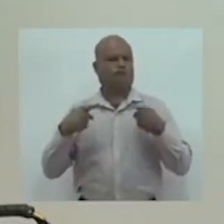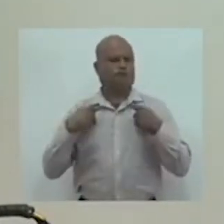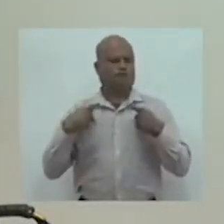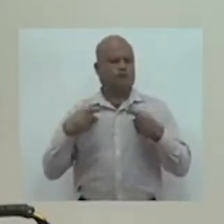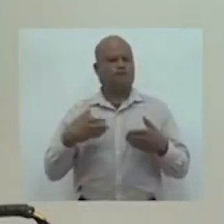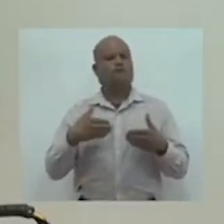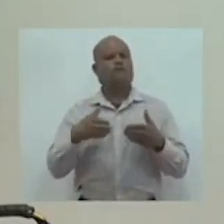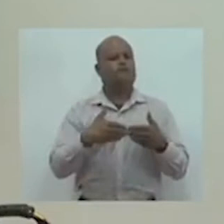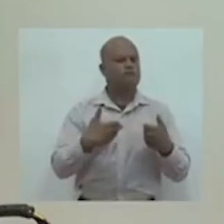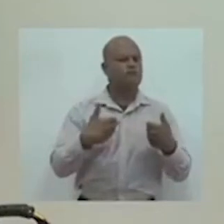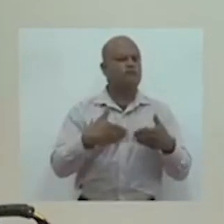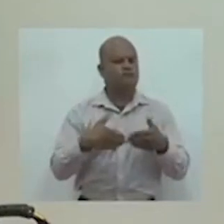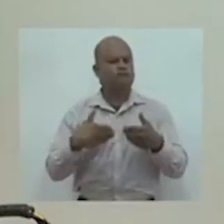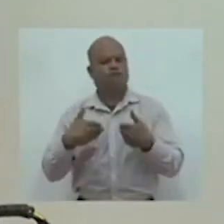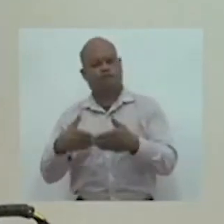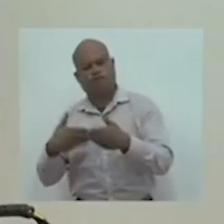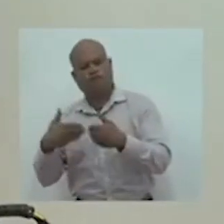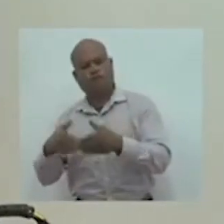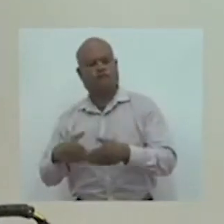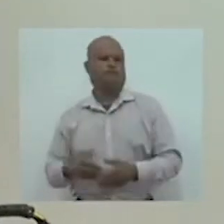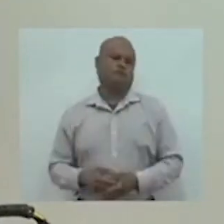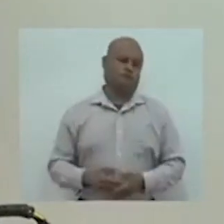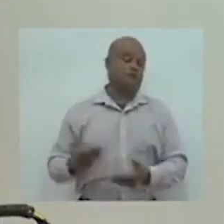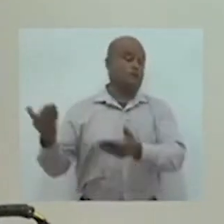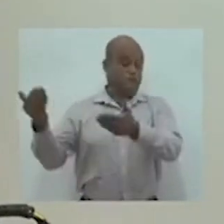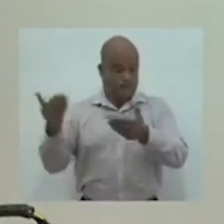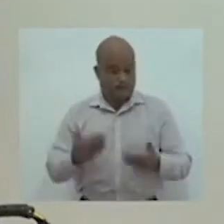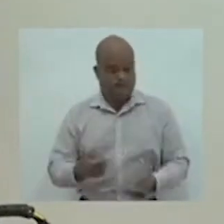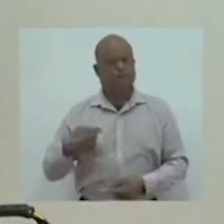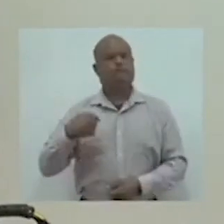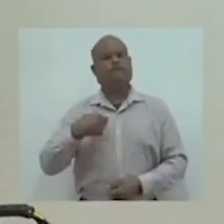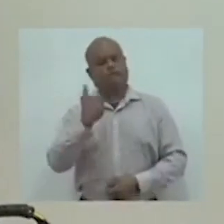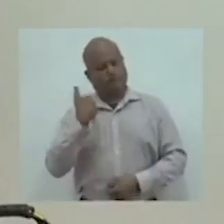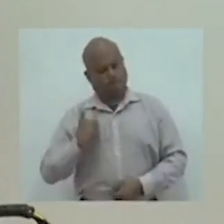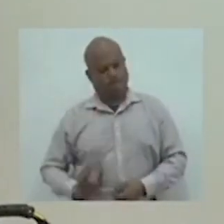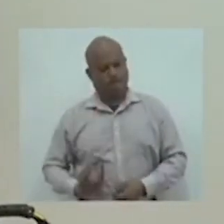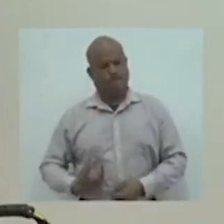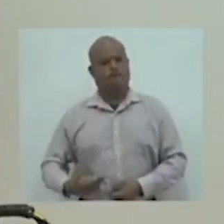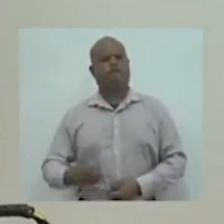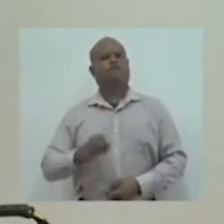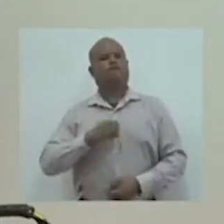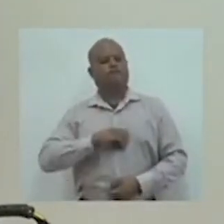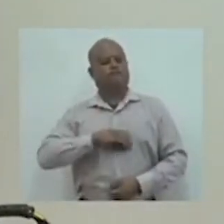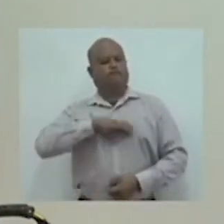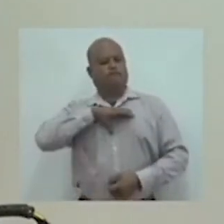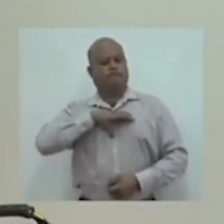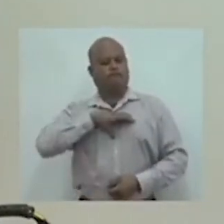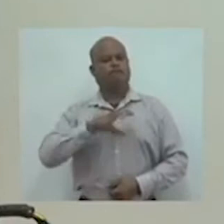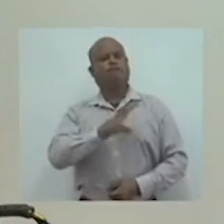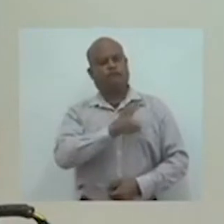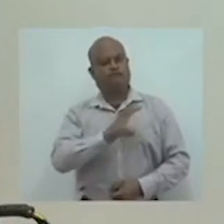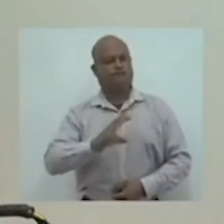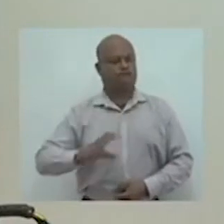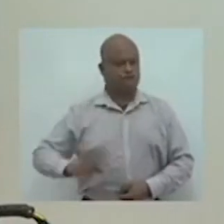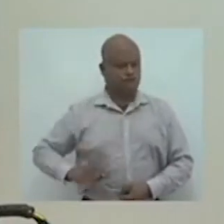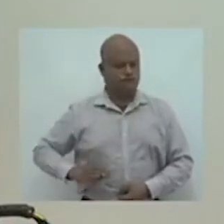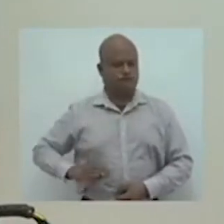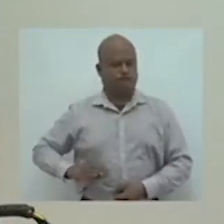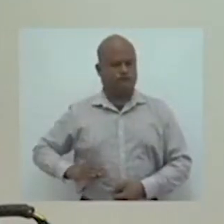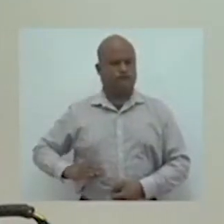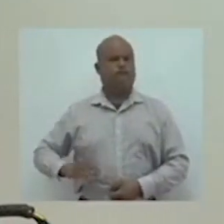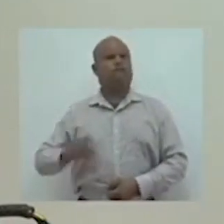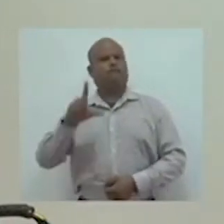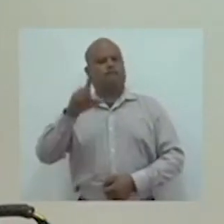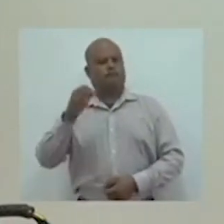Puedo decir que aprovechó su tiempo, se le vio tranquilo, seguro, porque sabe de lo que habla, por la experiencia que tiene, y me encantó de